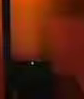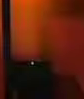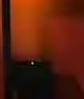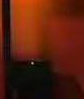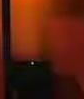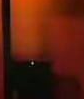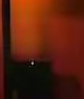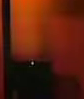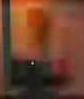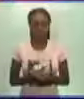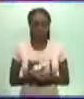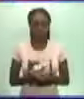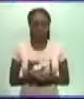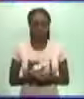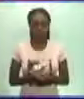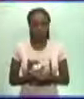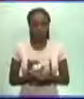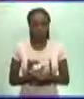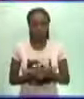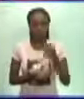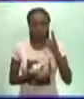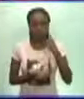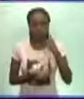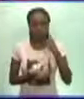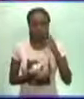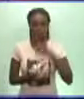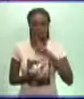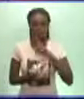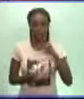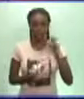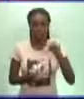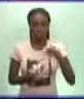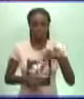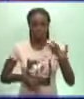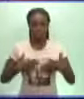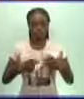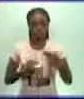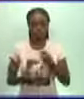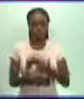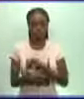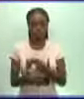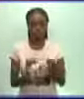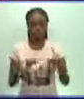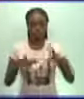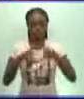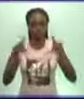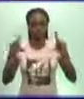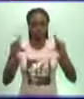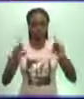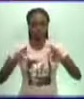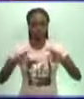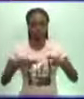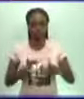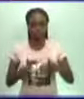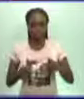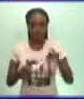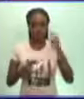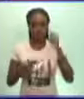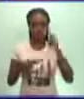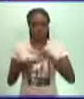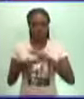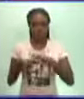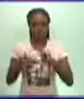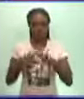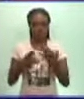Les propongo revisar la actividad anterior y para ello sugiero regresar al texto nuevamente y así podrán comprobar si